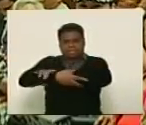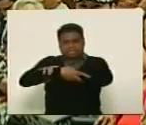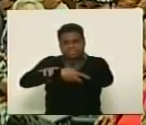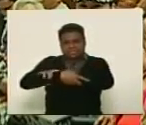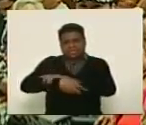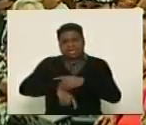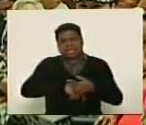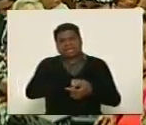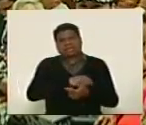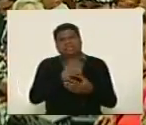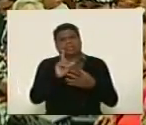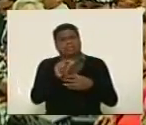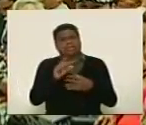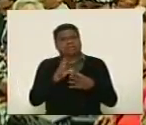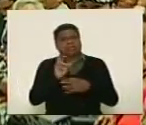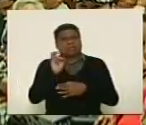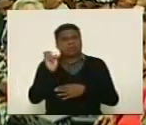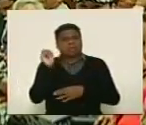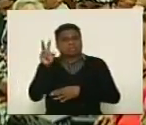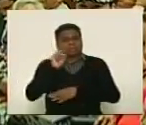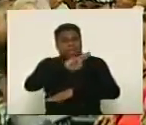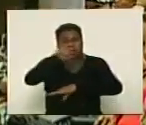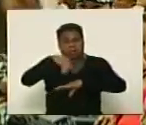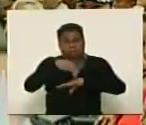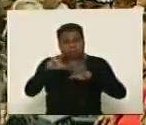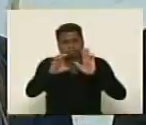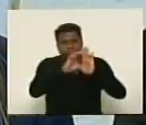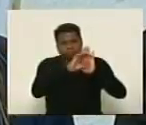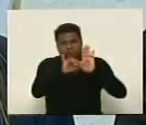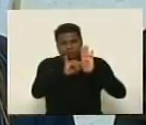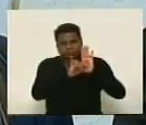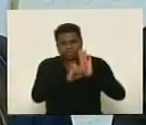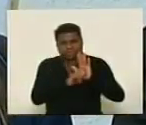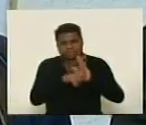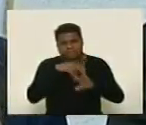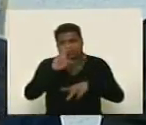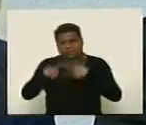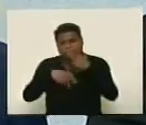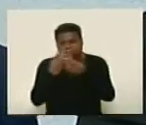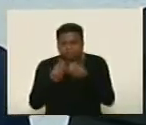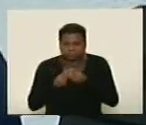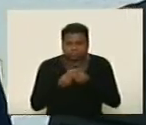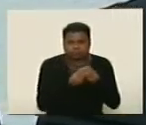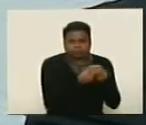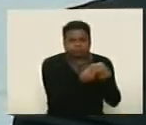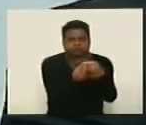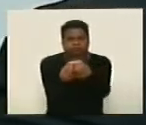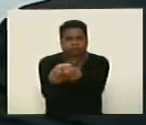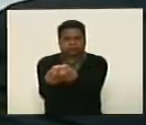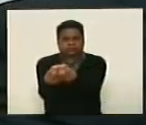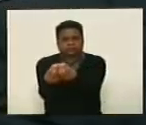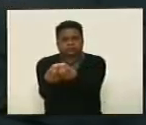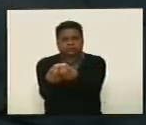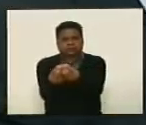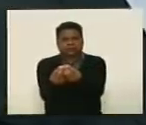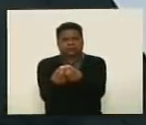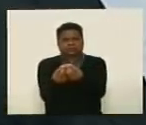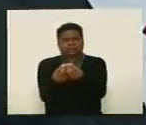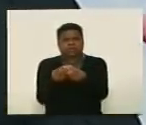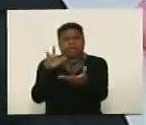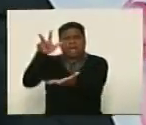bolivariana, y la Asamblea Constituyente acompañando ese proceso lo hemos acompañado con la